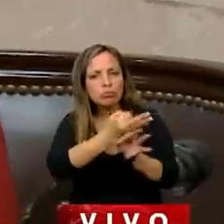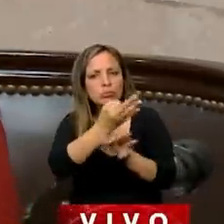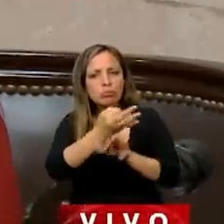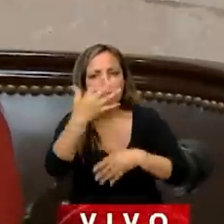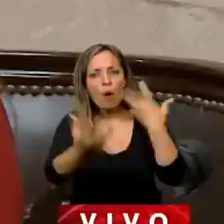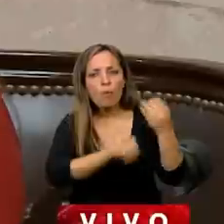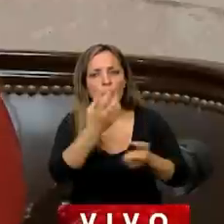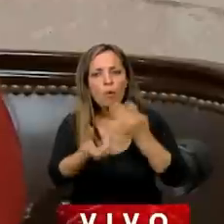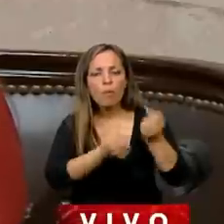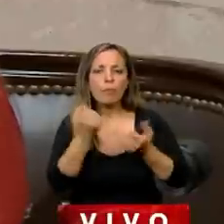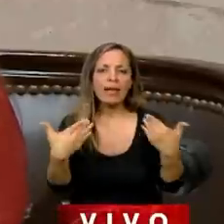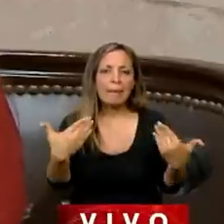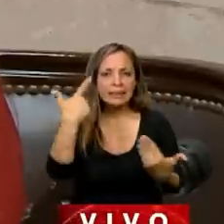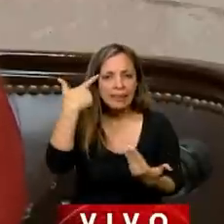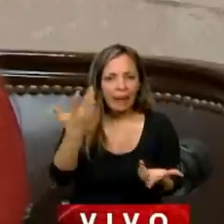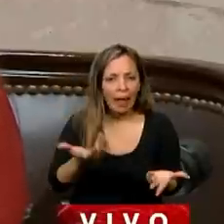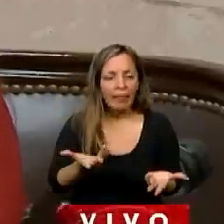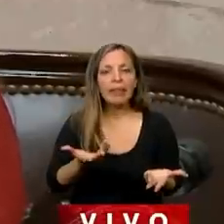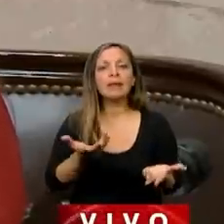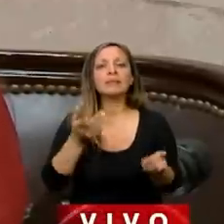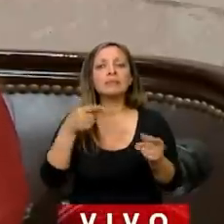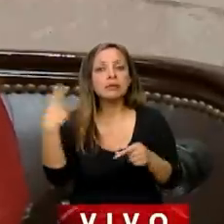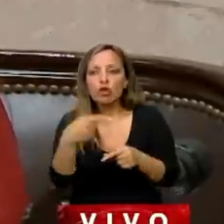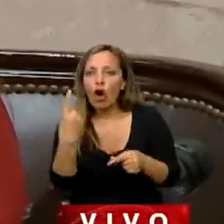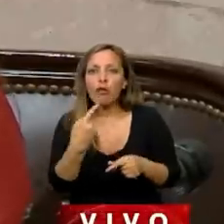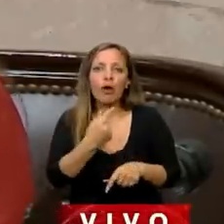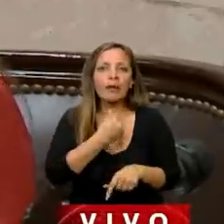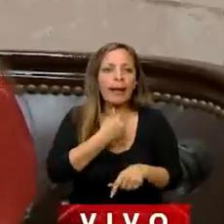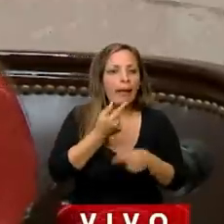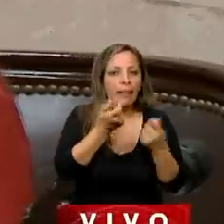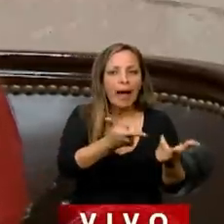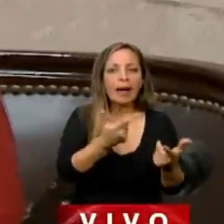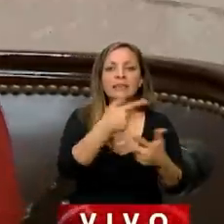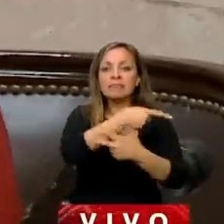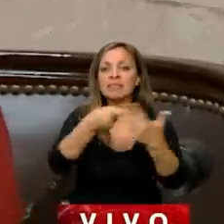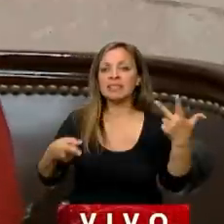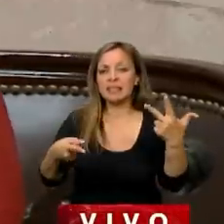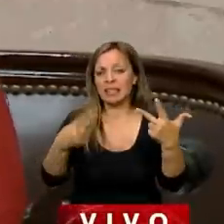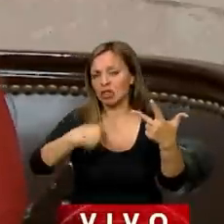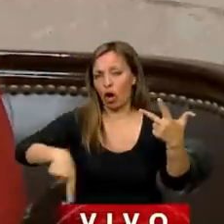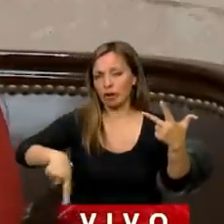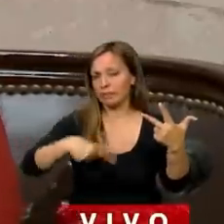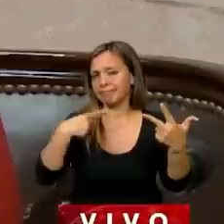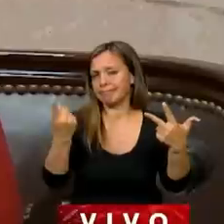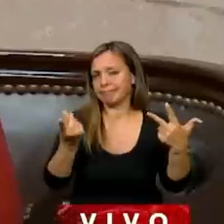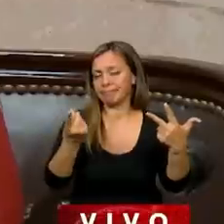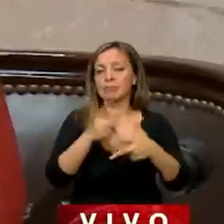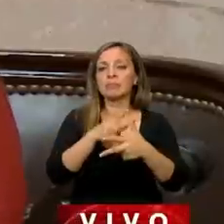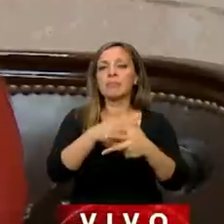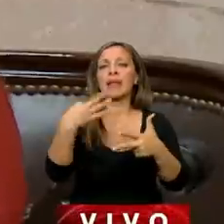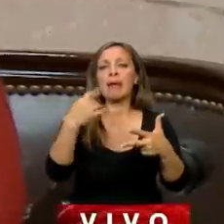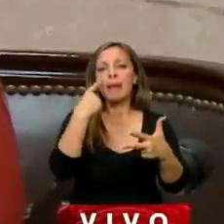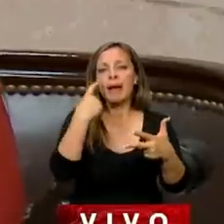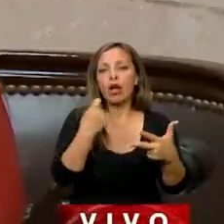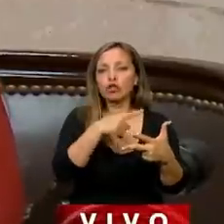perdidas. De hecho, se insiste en repetir como dogmas tres falacias: que hay que reforzar el control civil